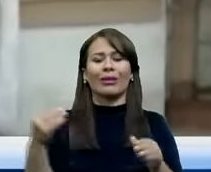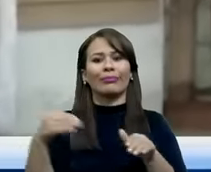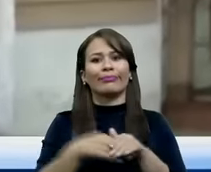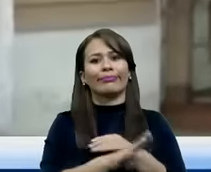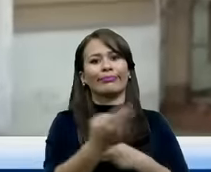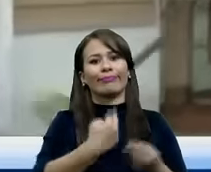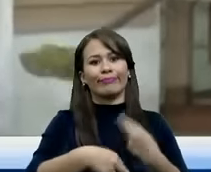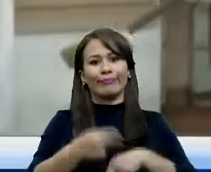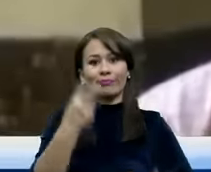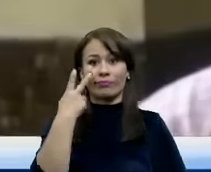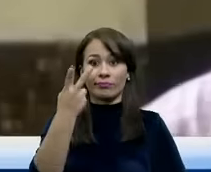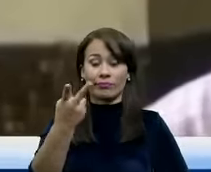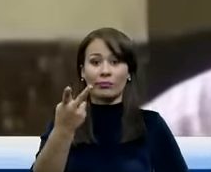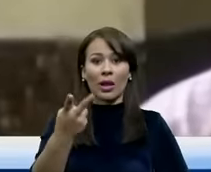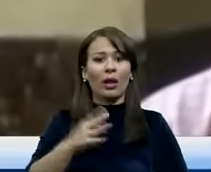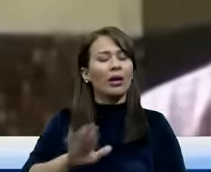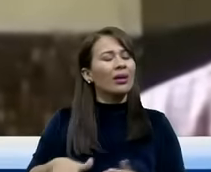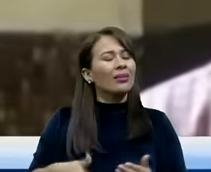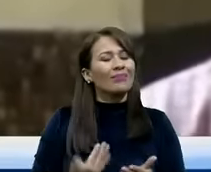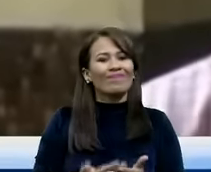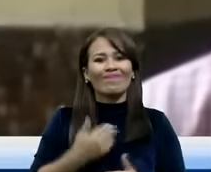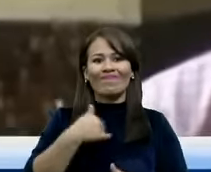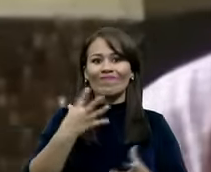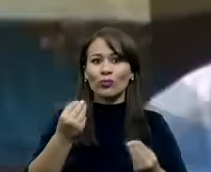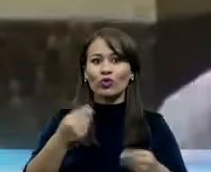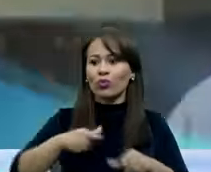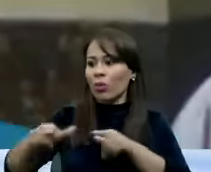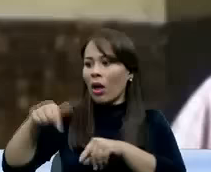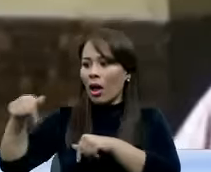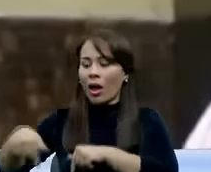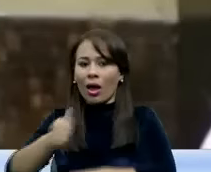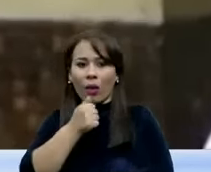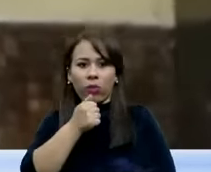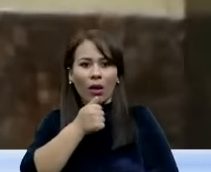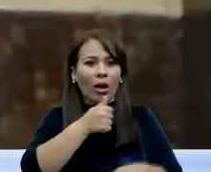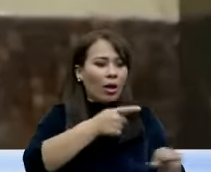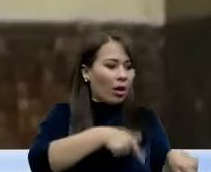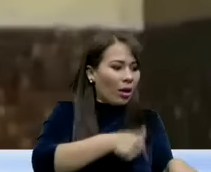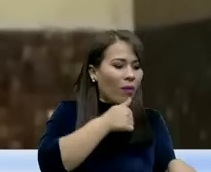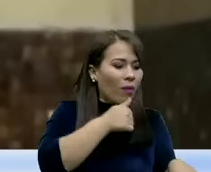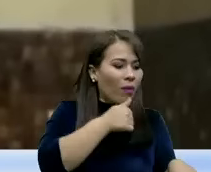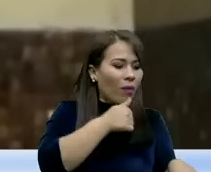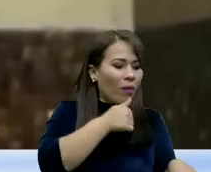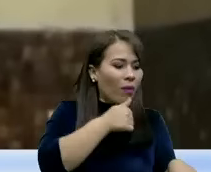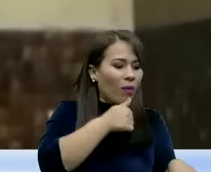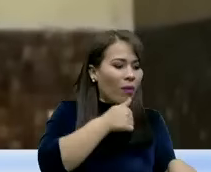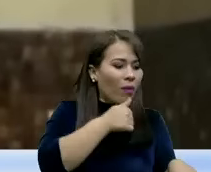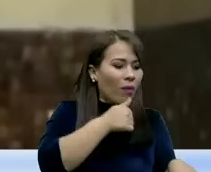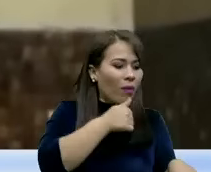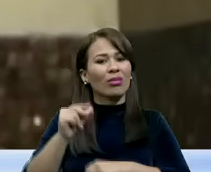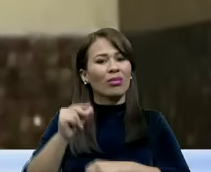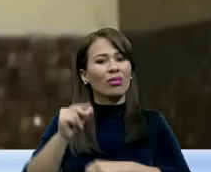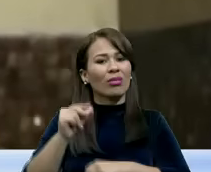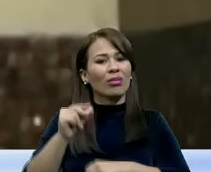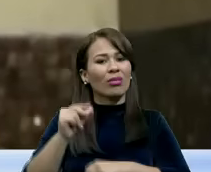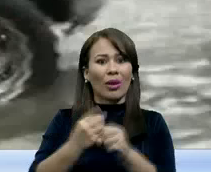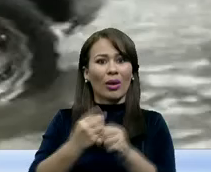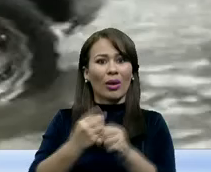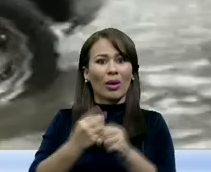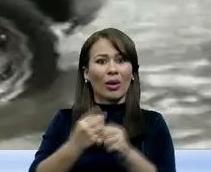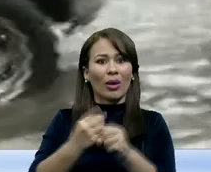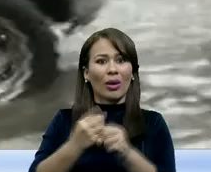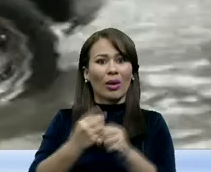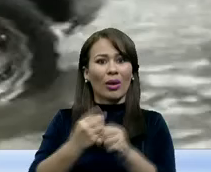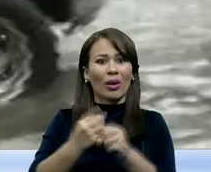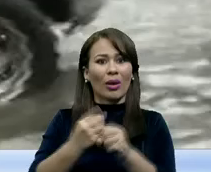facilidad a sus negocios. Por todo el lado hay agua, o sea que no se puede ni trabajar así con tanta agua.